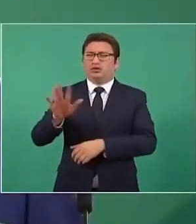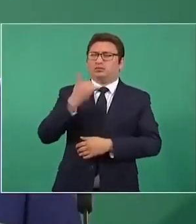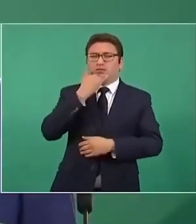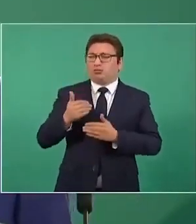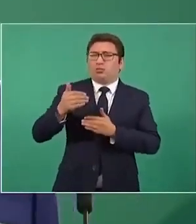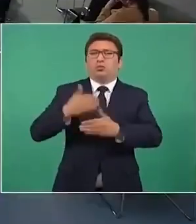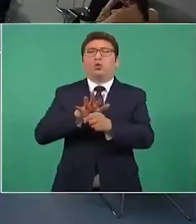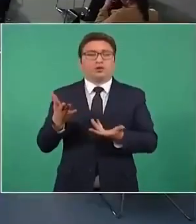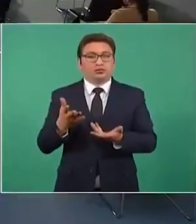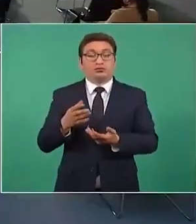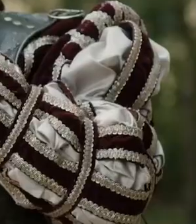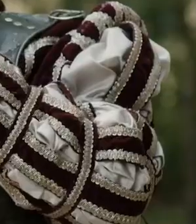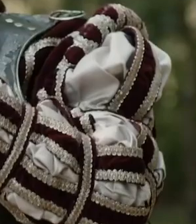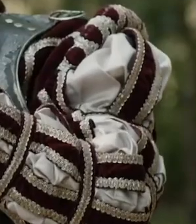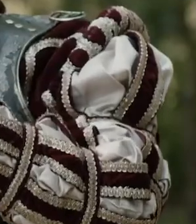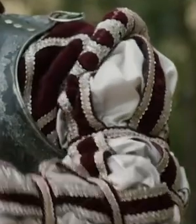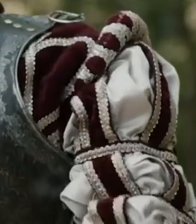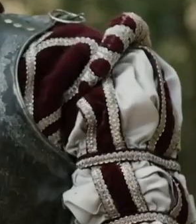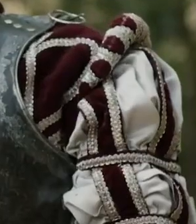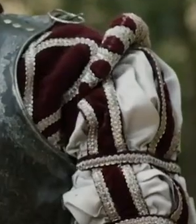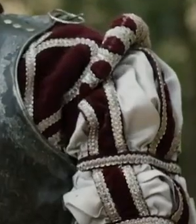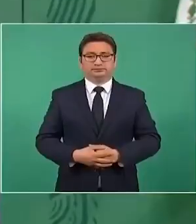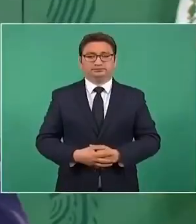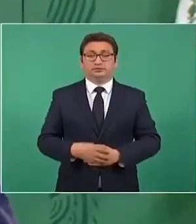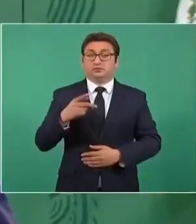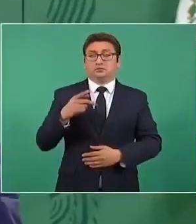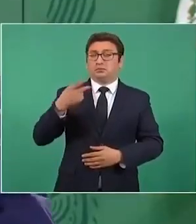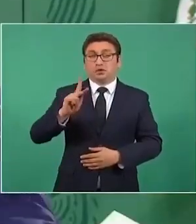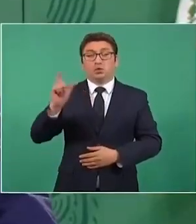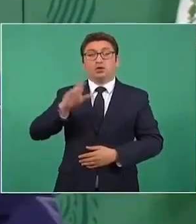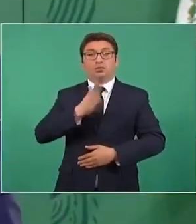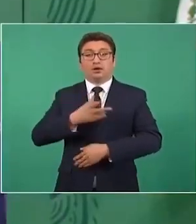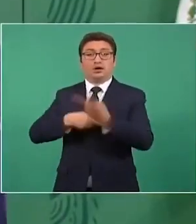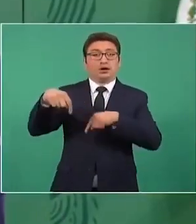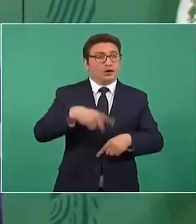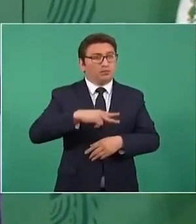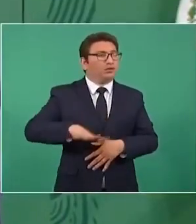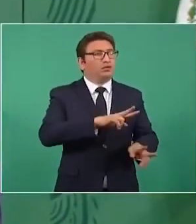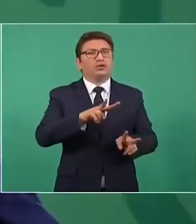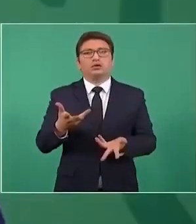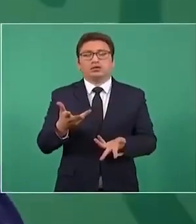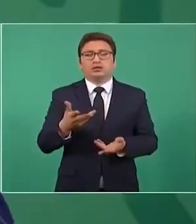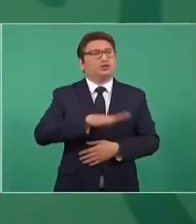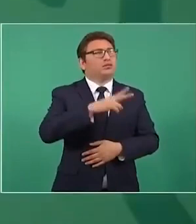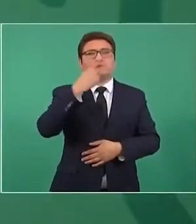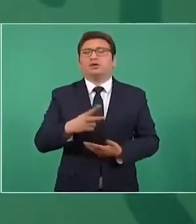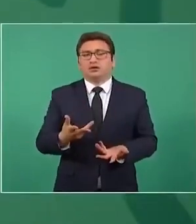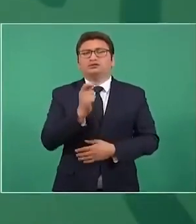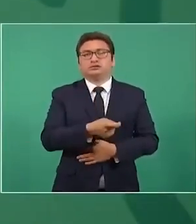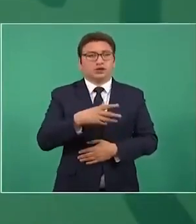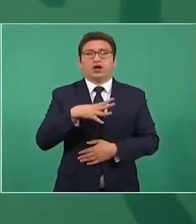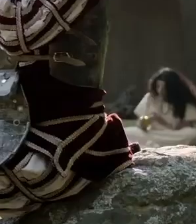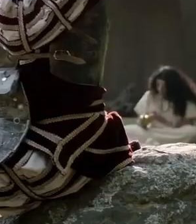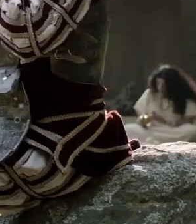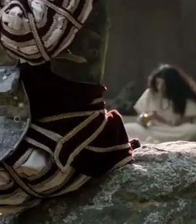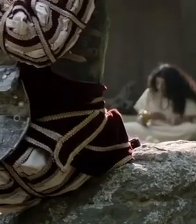libros de historia, porque estos dicen que vinieron a civilizar a México. Ay, padre, el viejito quiere bronca, que se ponga las pilas, porque así que